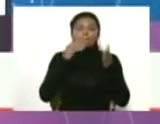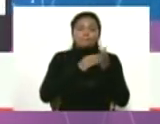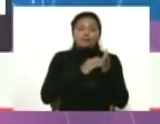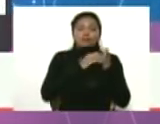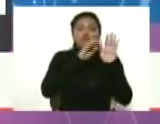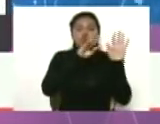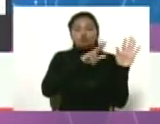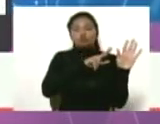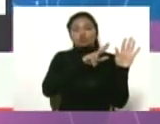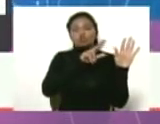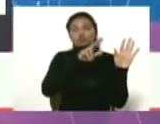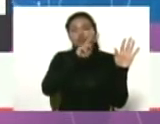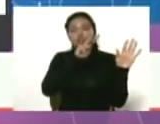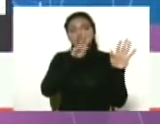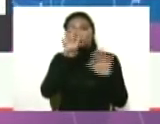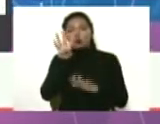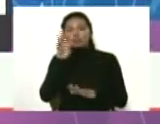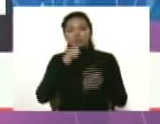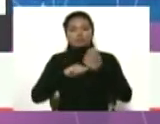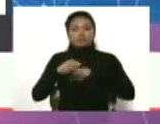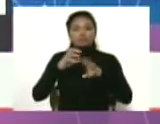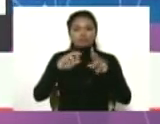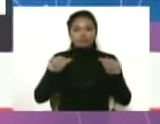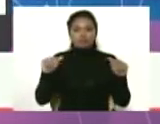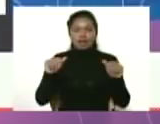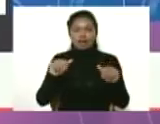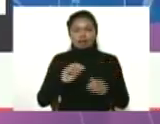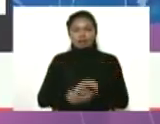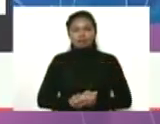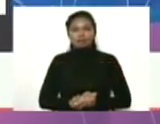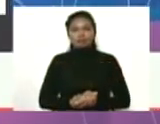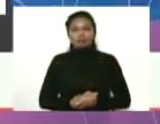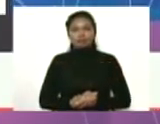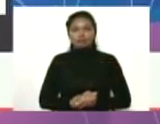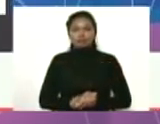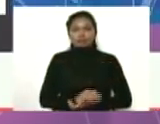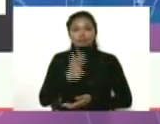1.864 bases populares de defensa integral y